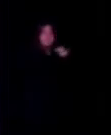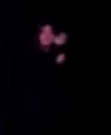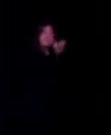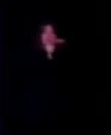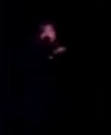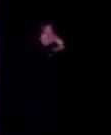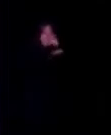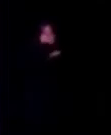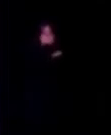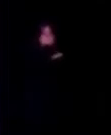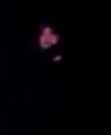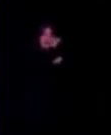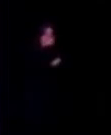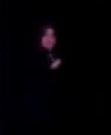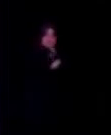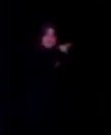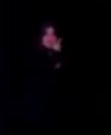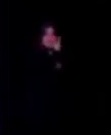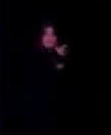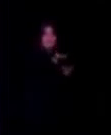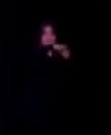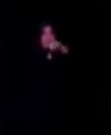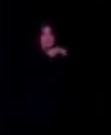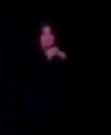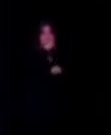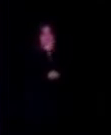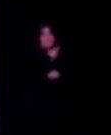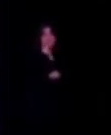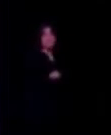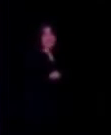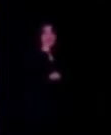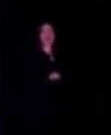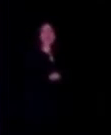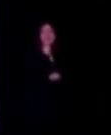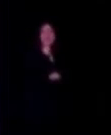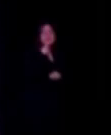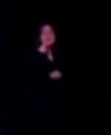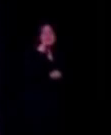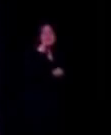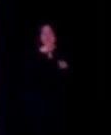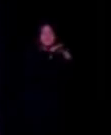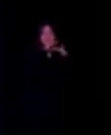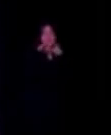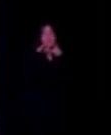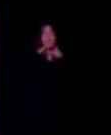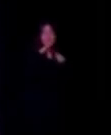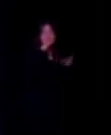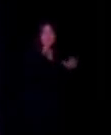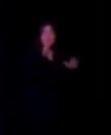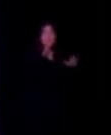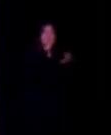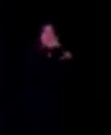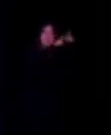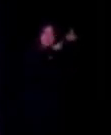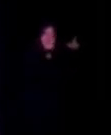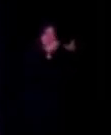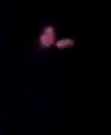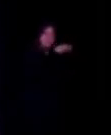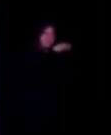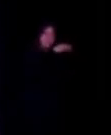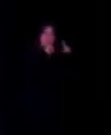Porque es verdad que es cuestión de todos y de todas, pero las personas que dirigen los contextos de las escuelas, las políticas